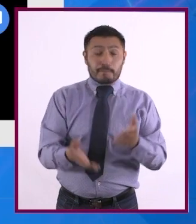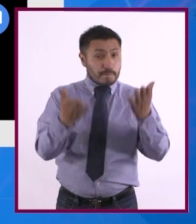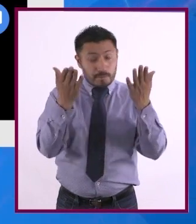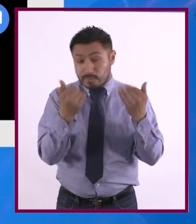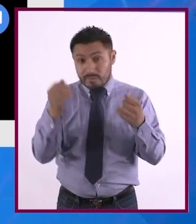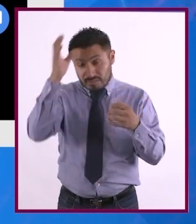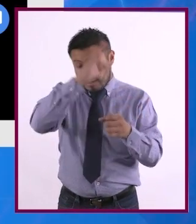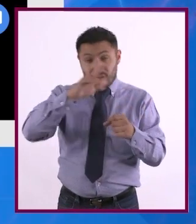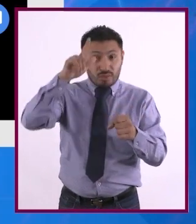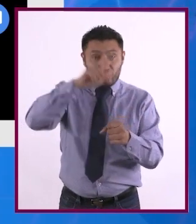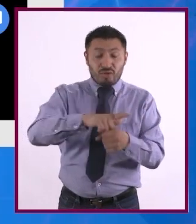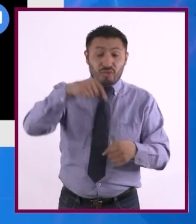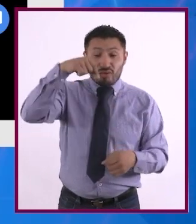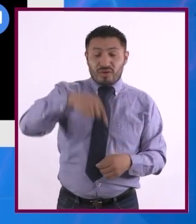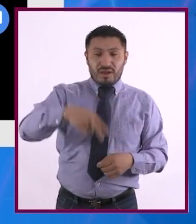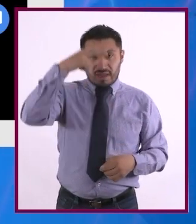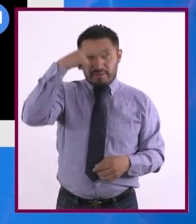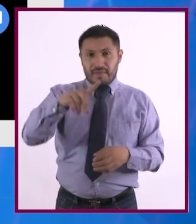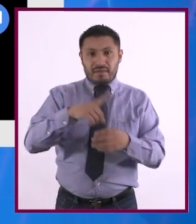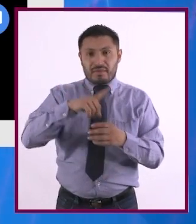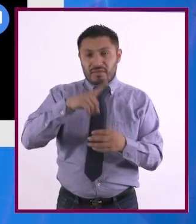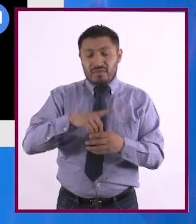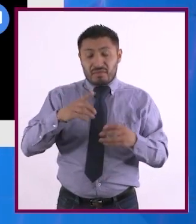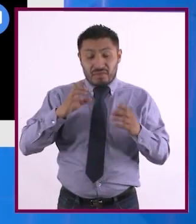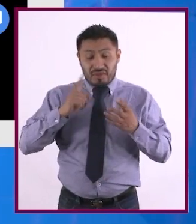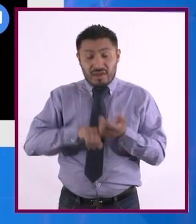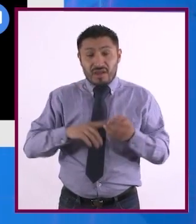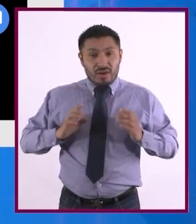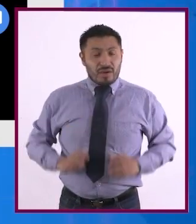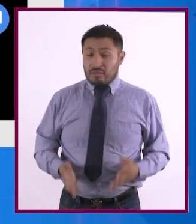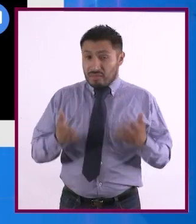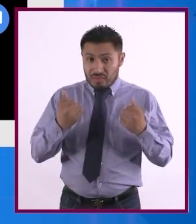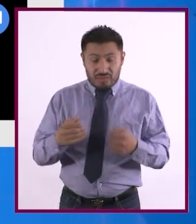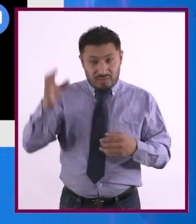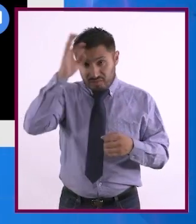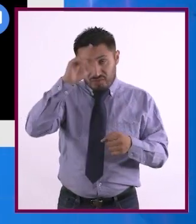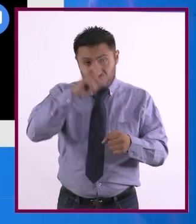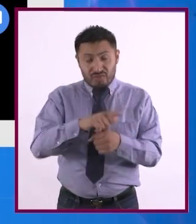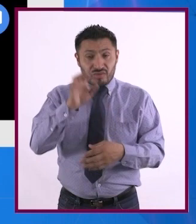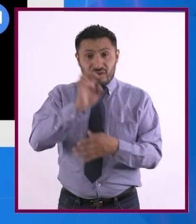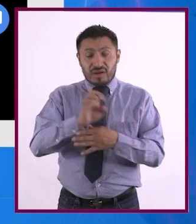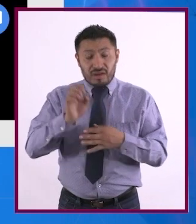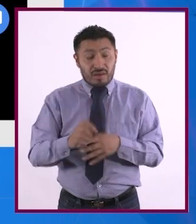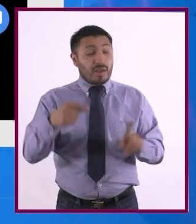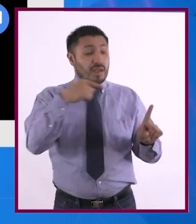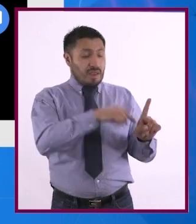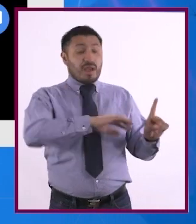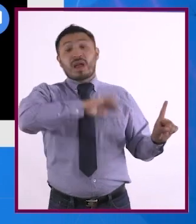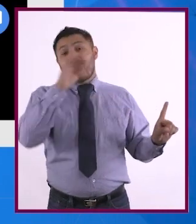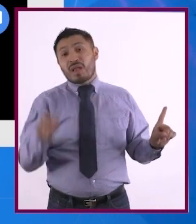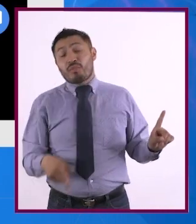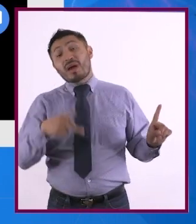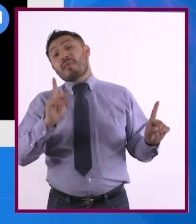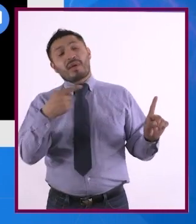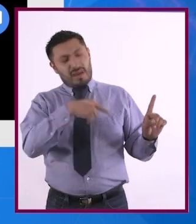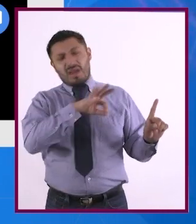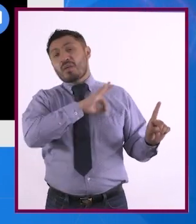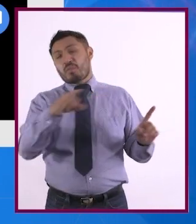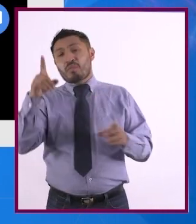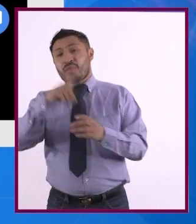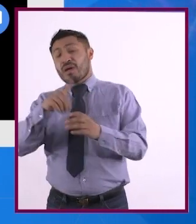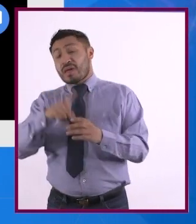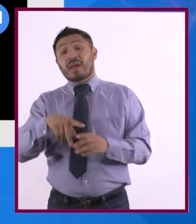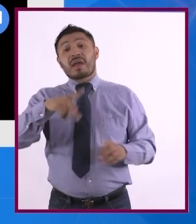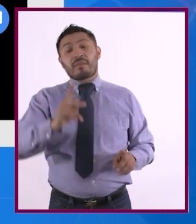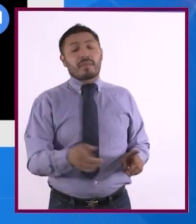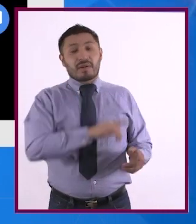donación de órganos en México, al momento que una persona fallece y que es candidato para donar sus órganos, por ley se le tiene que